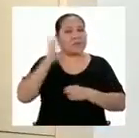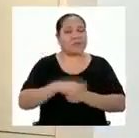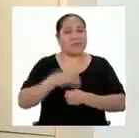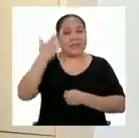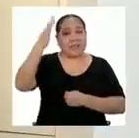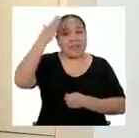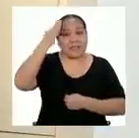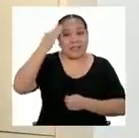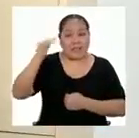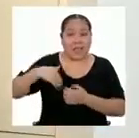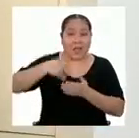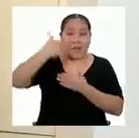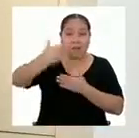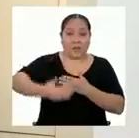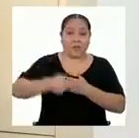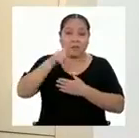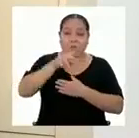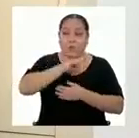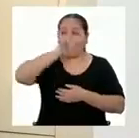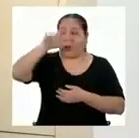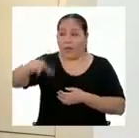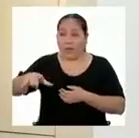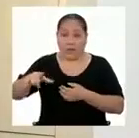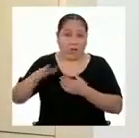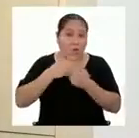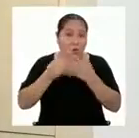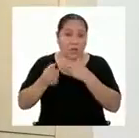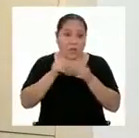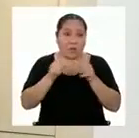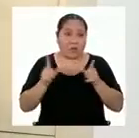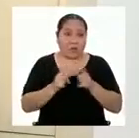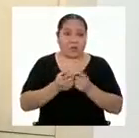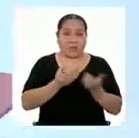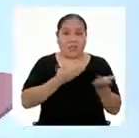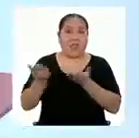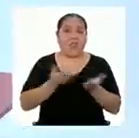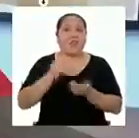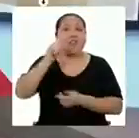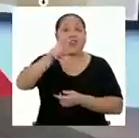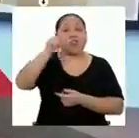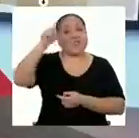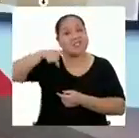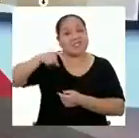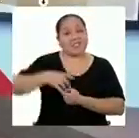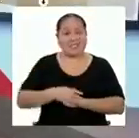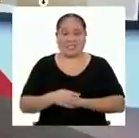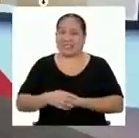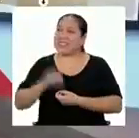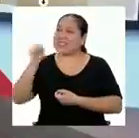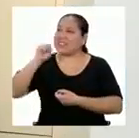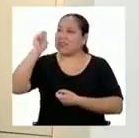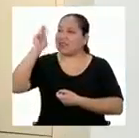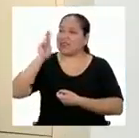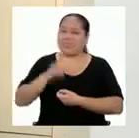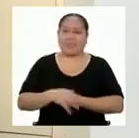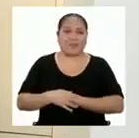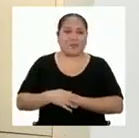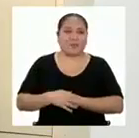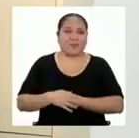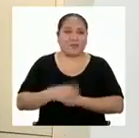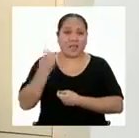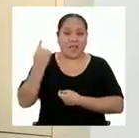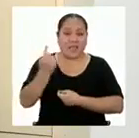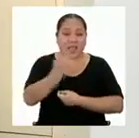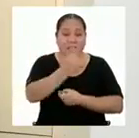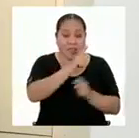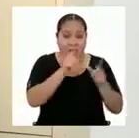ya sabes, la próxima vez que viajes a donde sea, lleva lo que necesites. Sí, profesora. Cada lugar